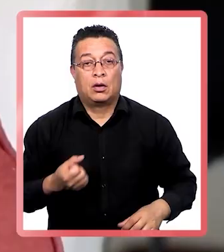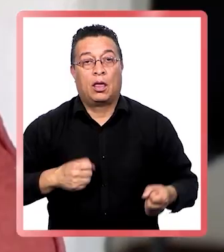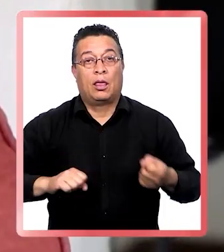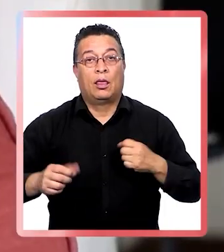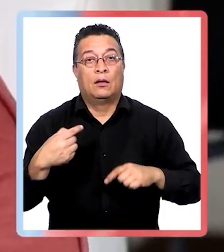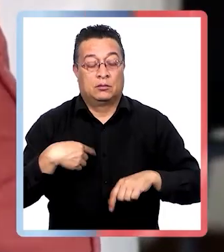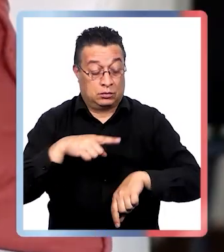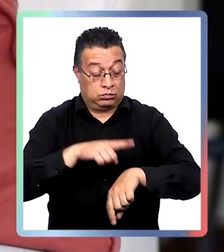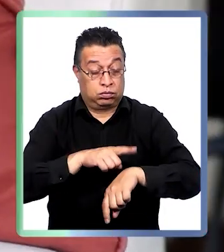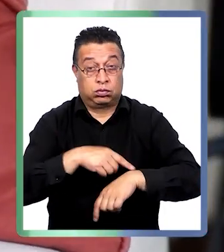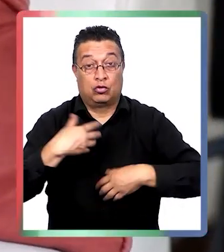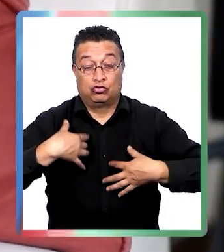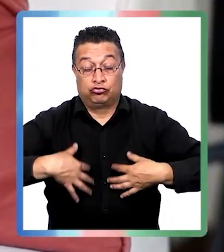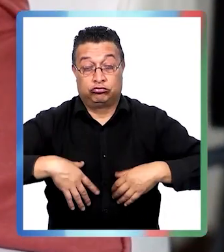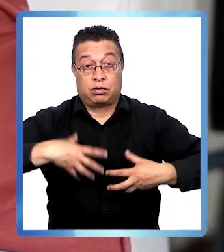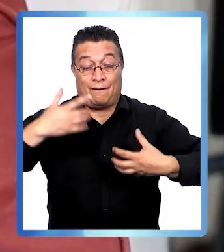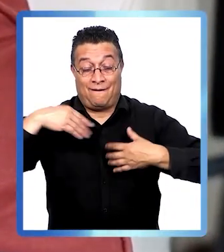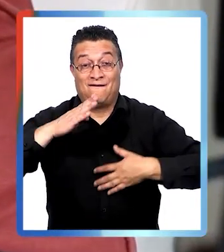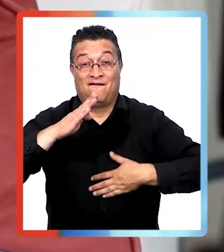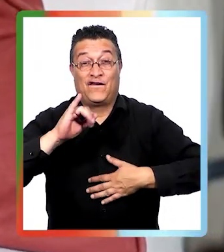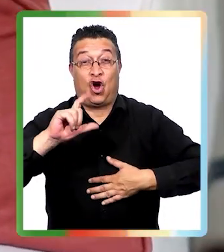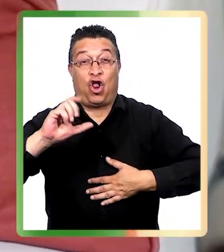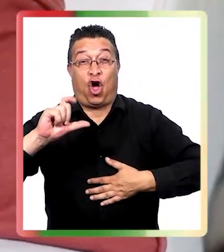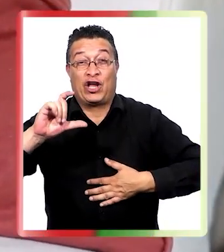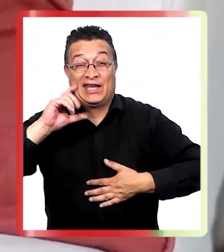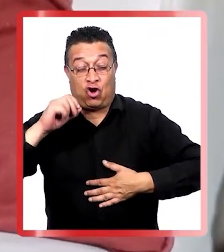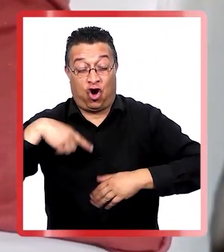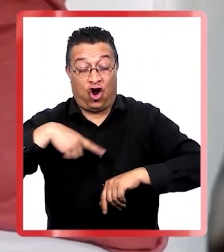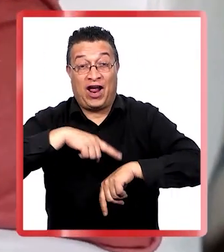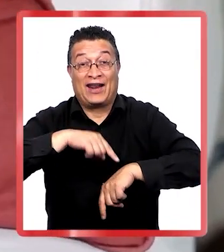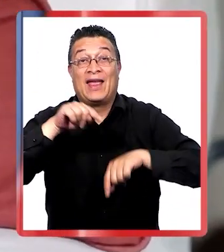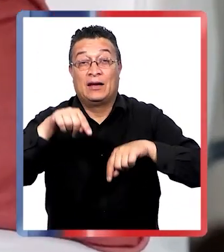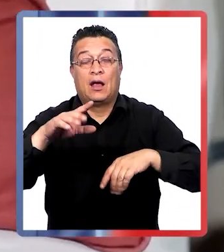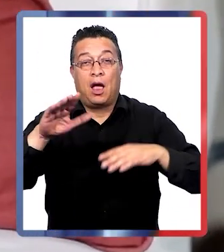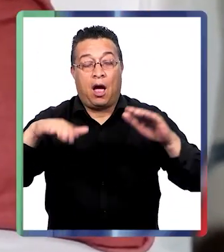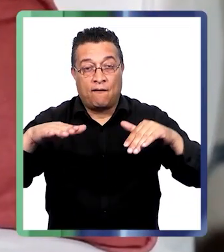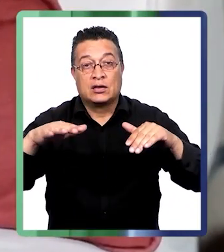nos desordene el reloj biológico y finalmente